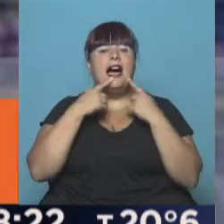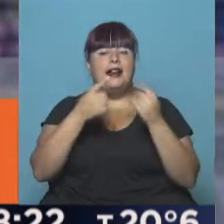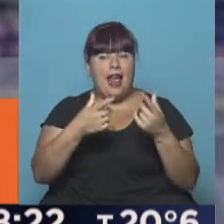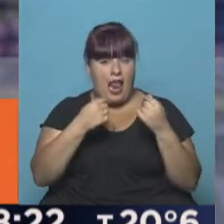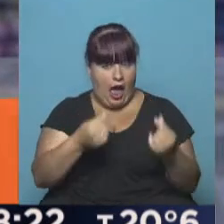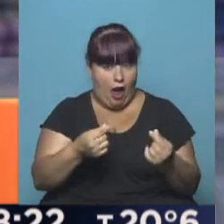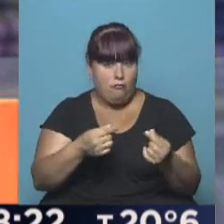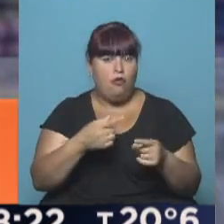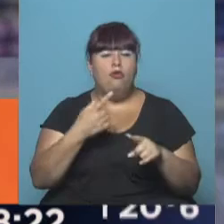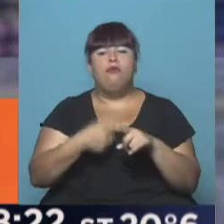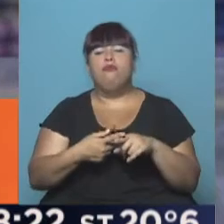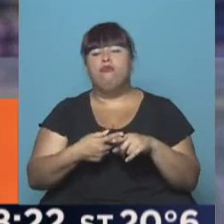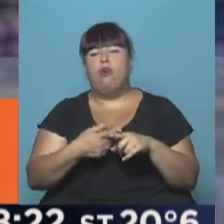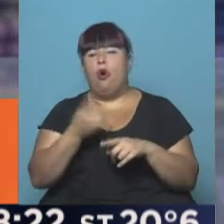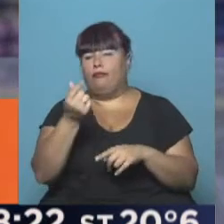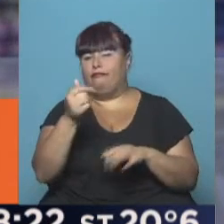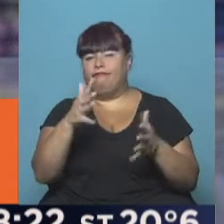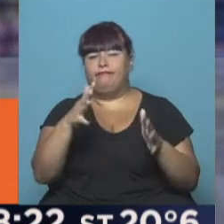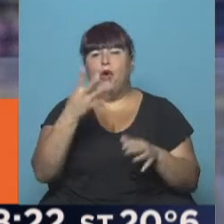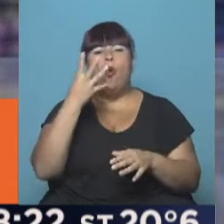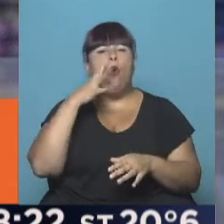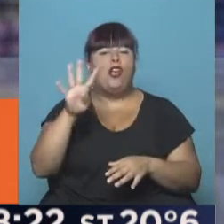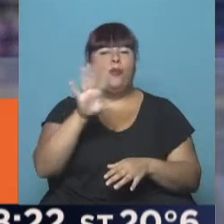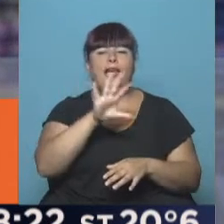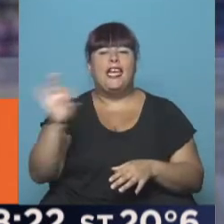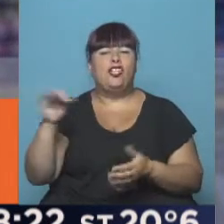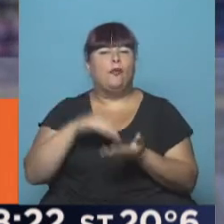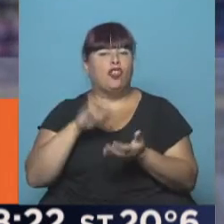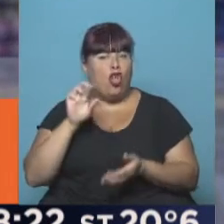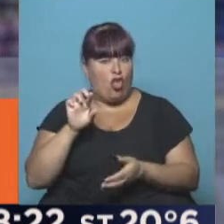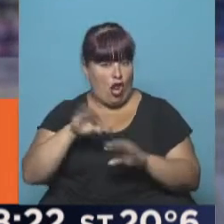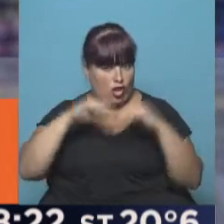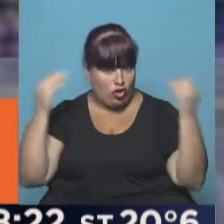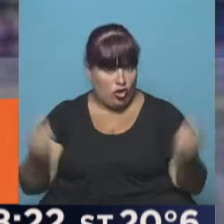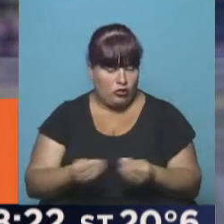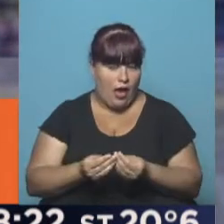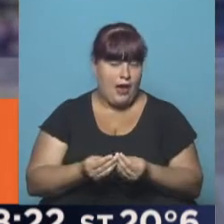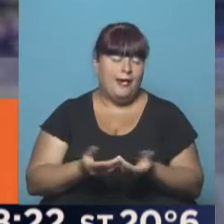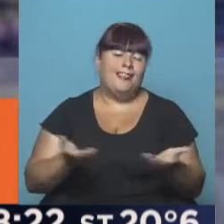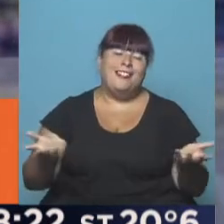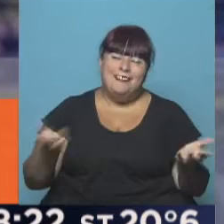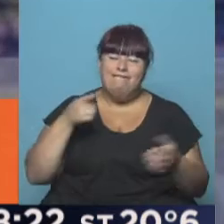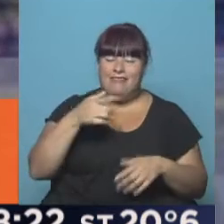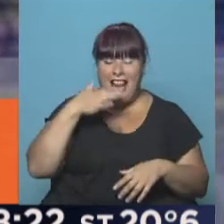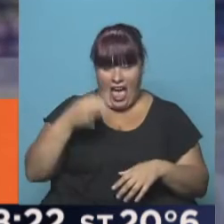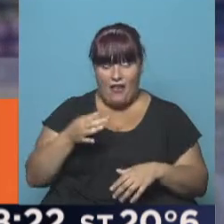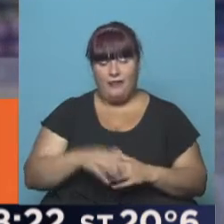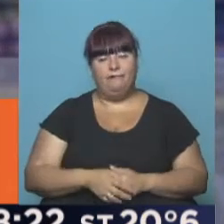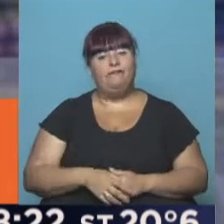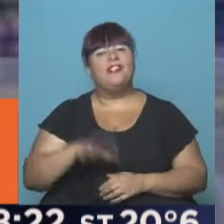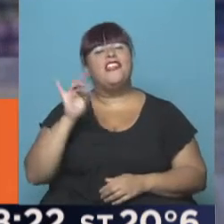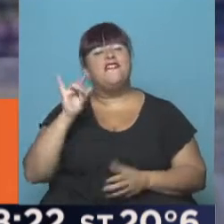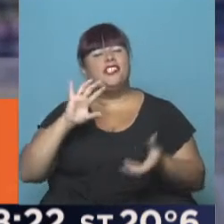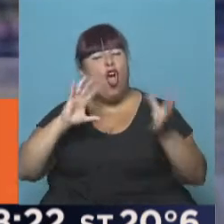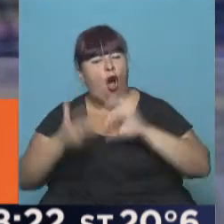por un valor algo así como cuatro mil quinientos millones de dólares entonces es algo que realmente es muy